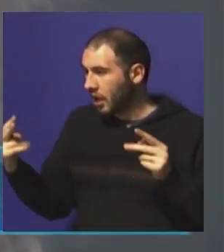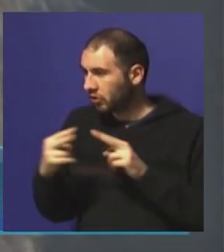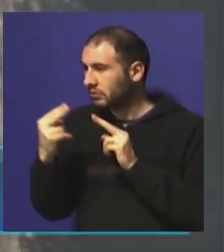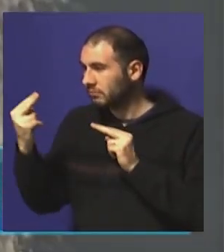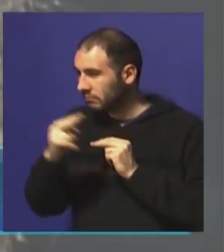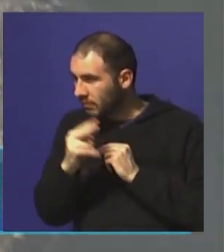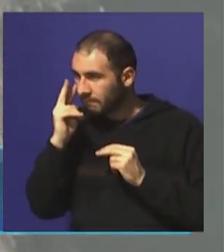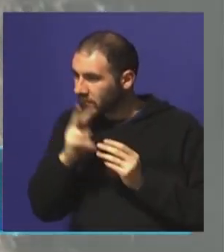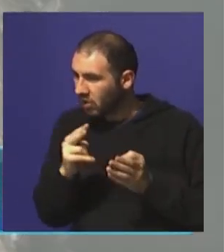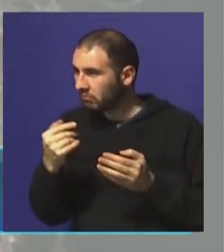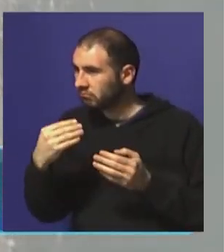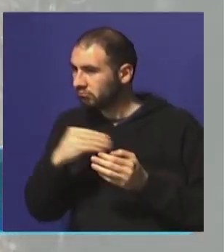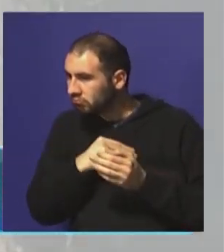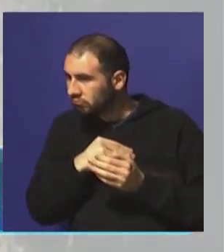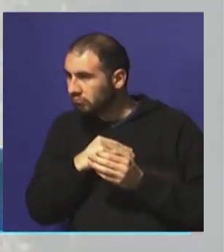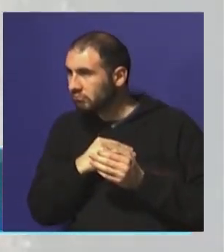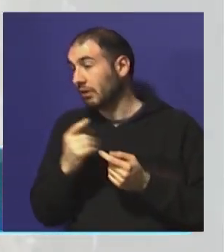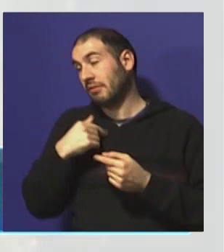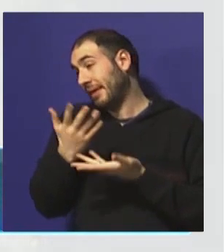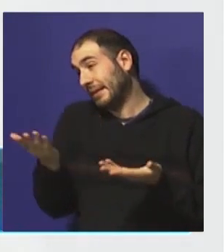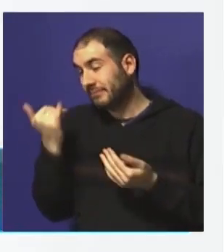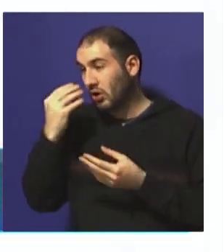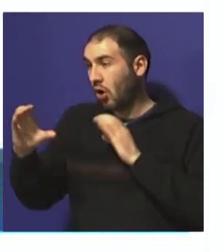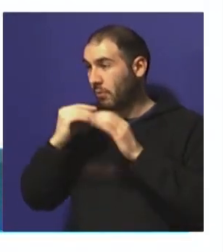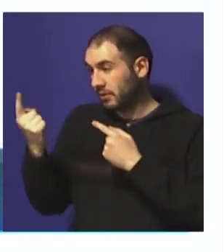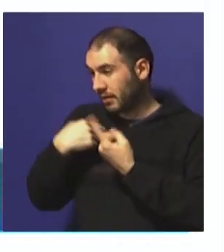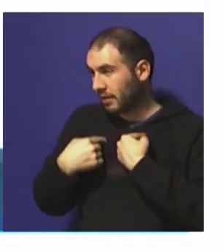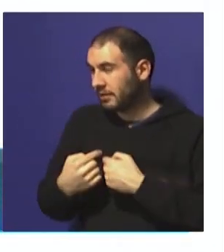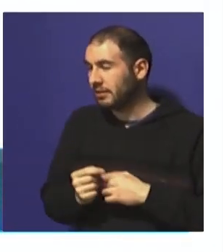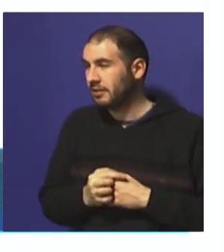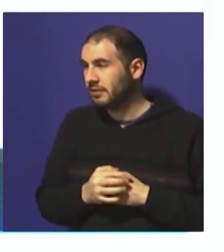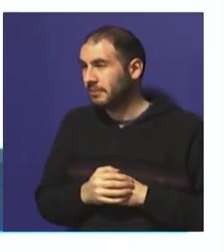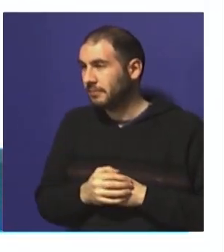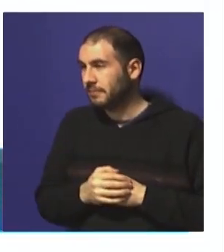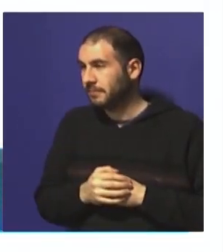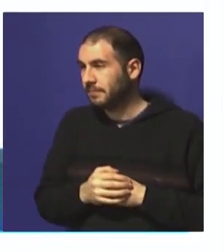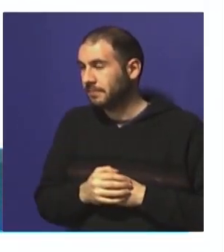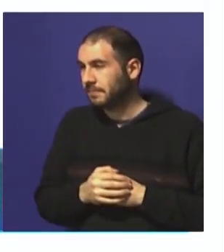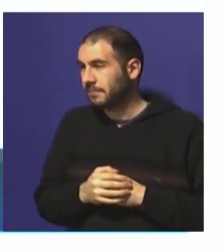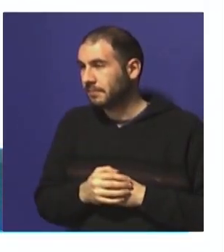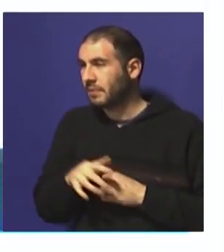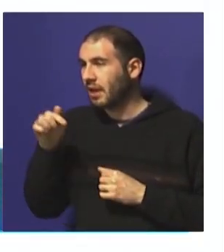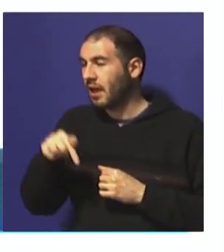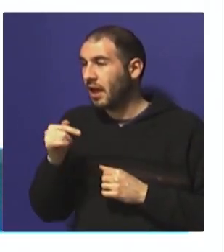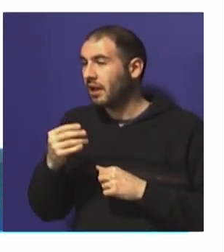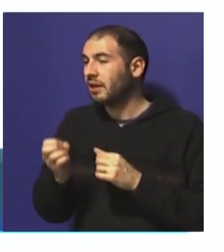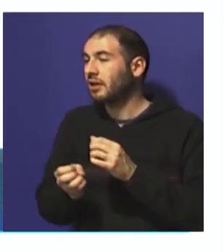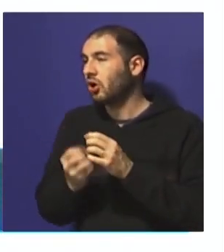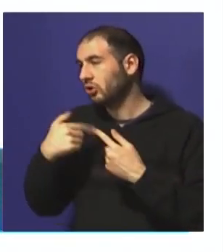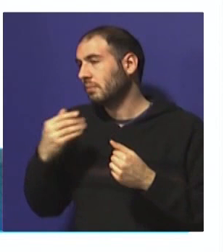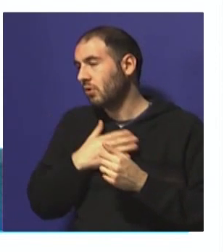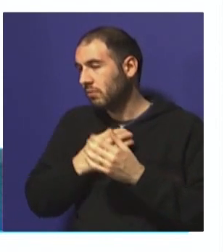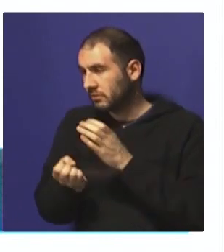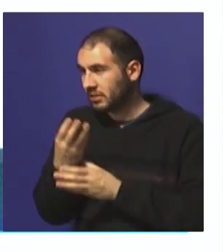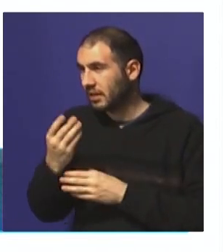vio, les llegaron y nada, se comunicó conmigo y a partir de ahí pude empezar a producir mis cosas y empezar